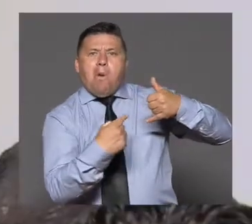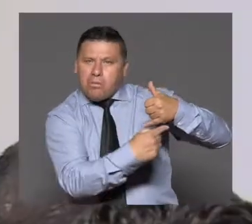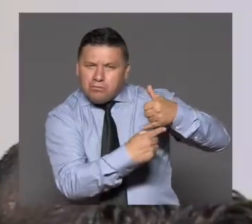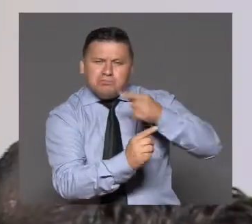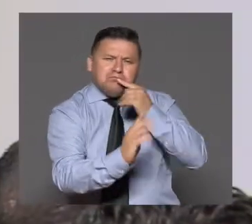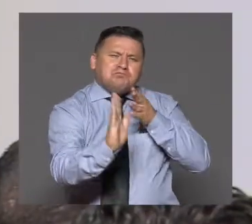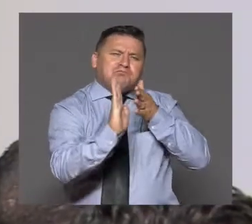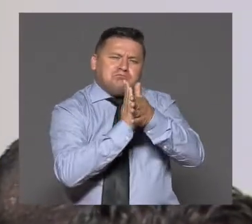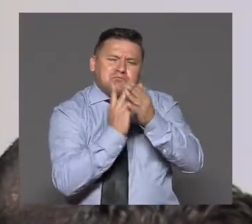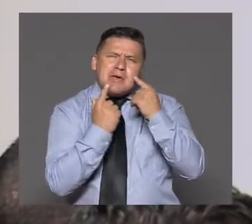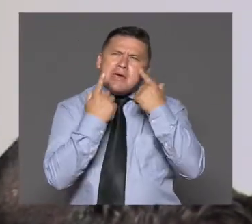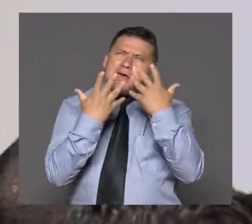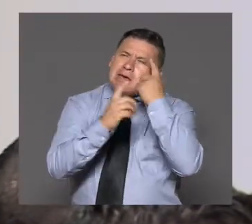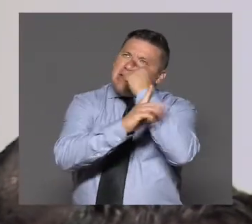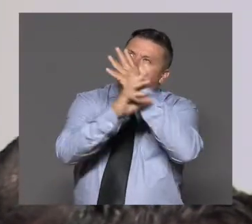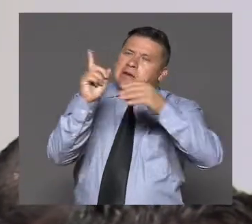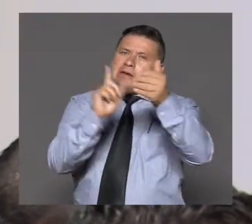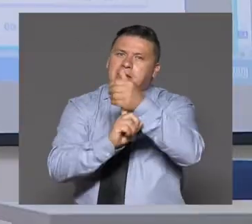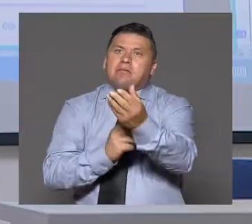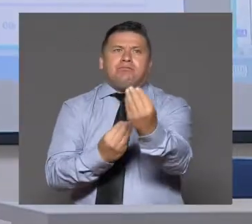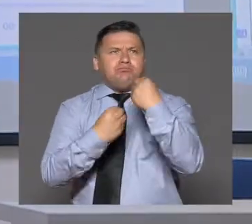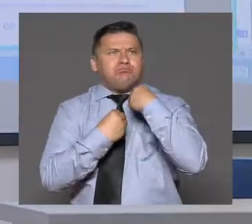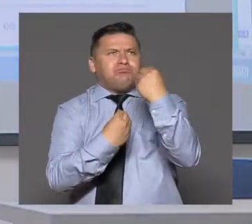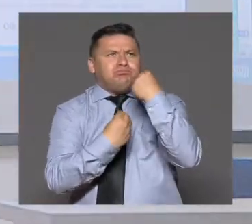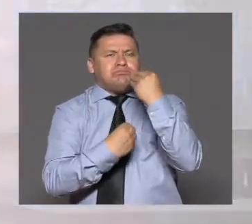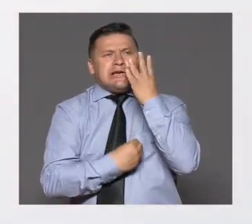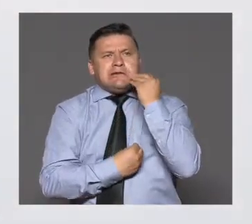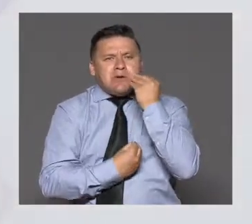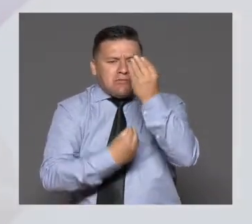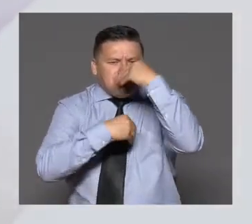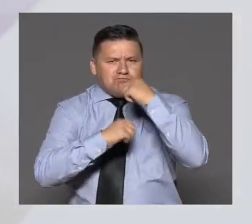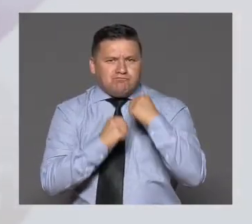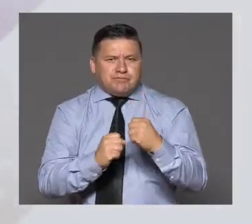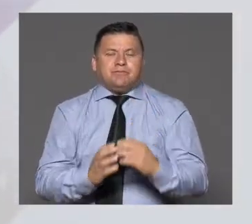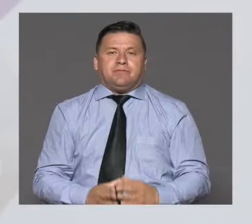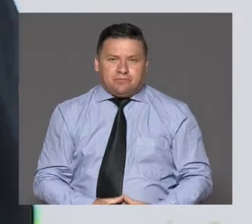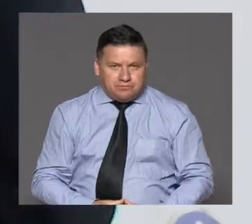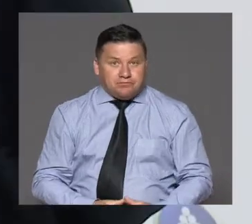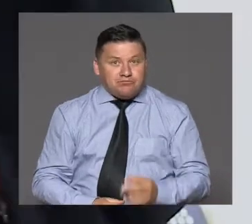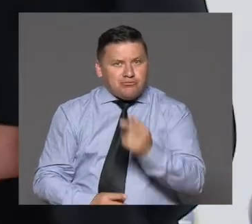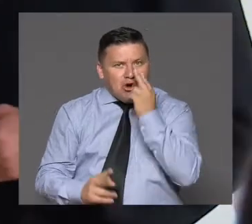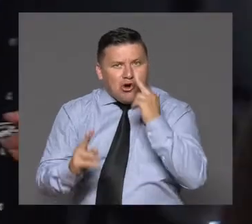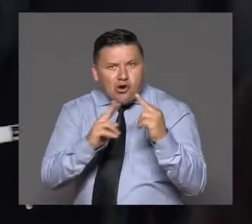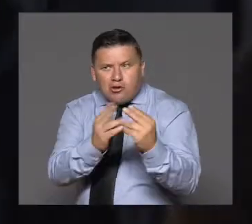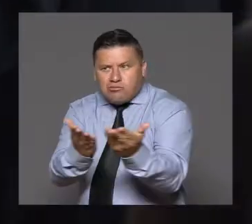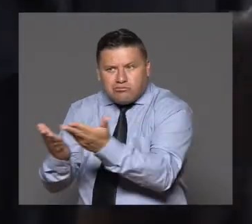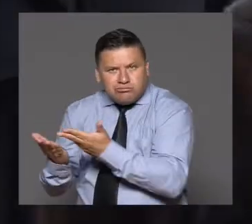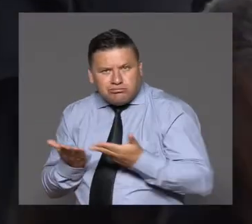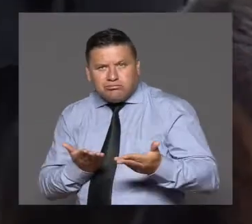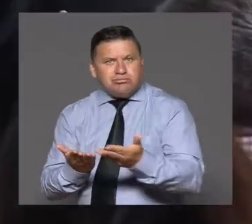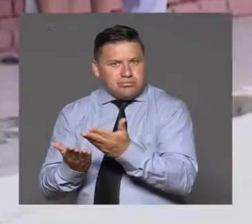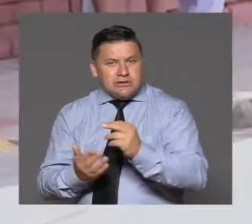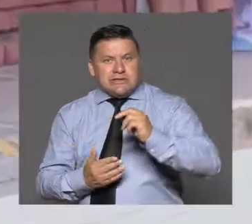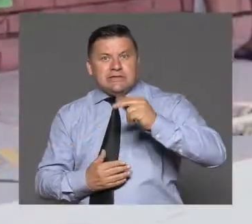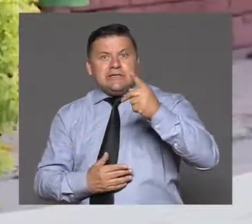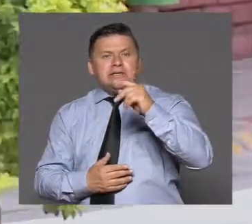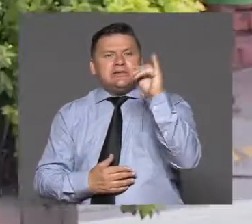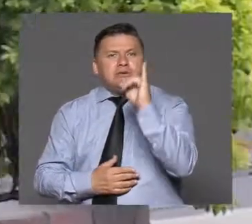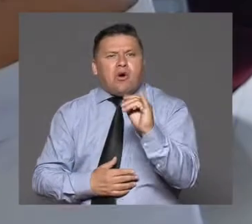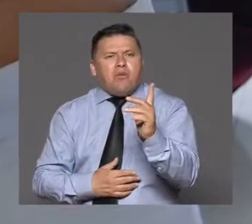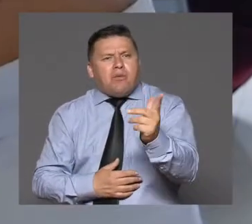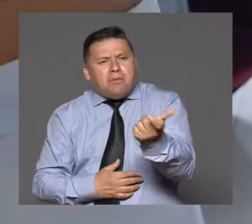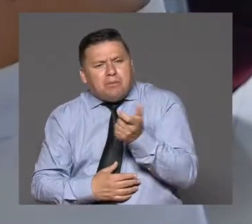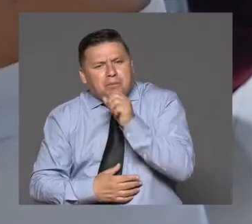cuentan sus expectativas y experiencia de formación. Conozca las condiciones para recibir un seguro en la